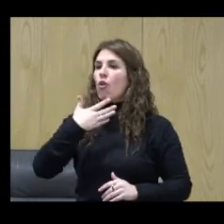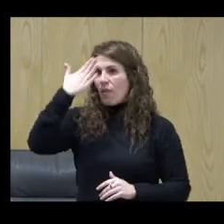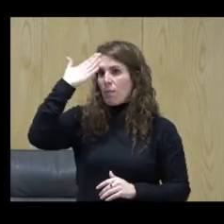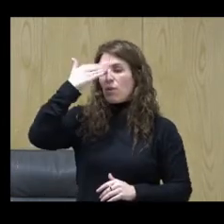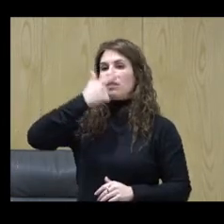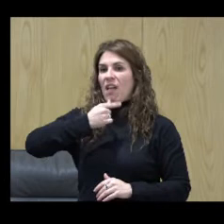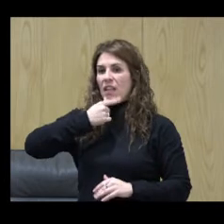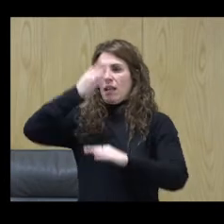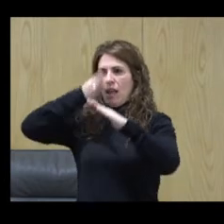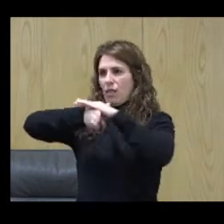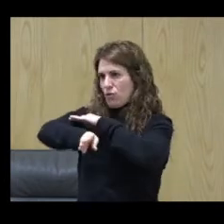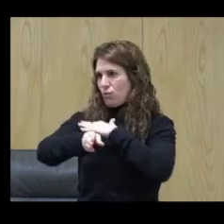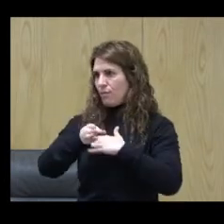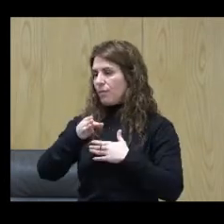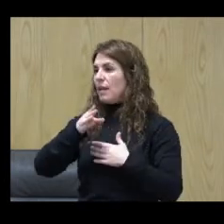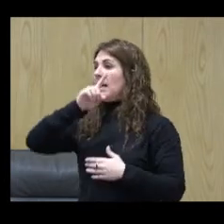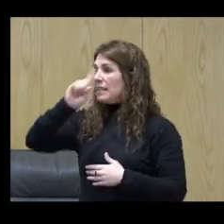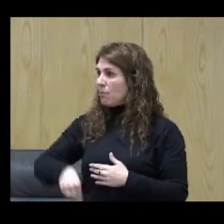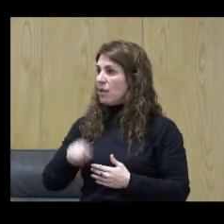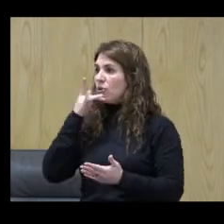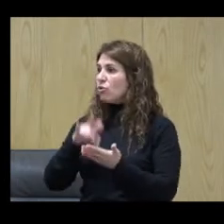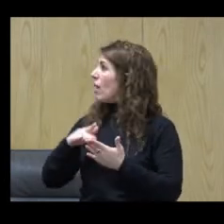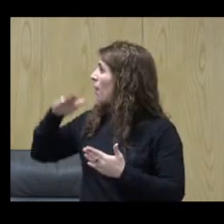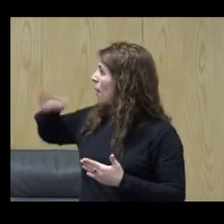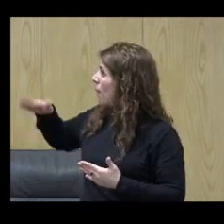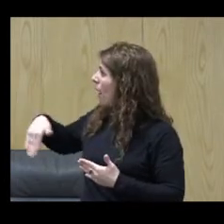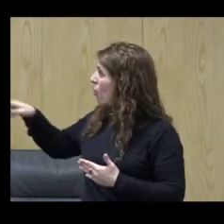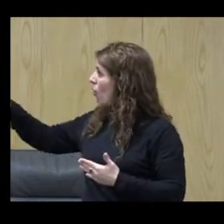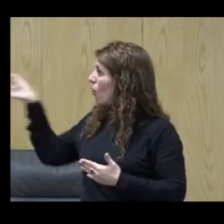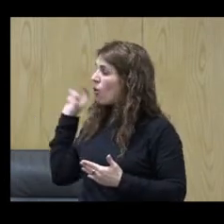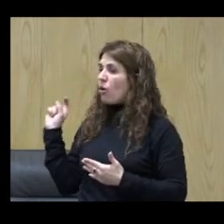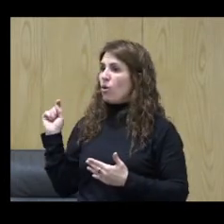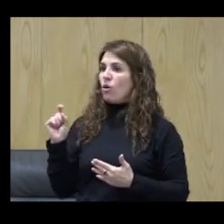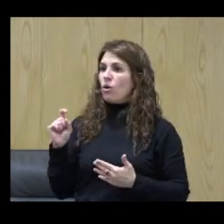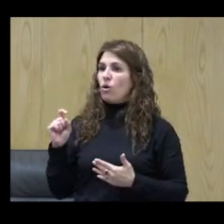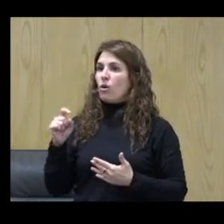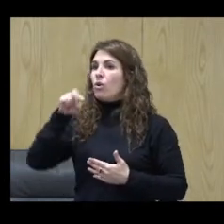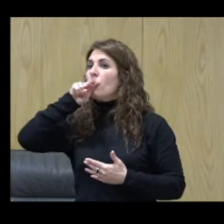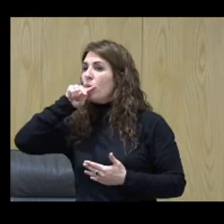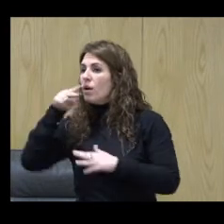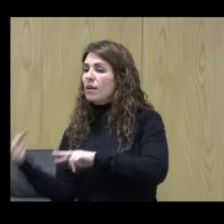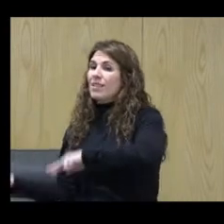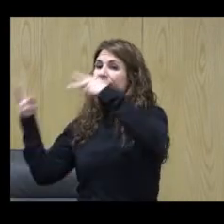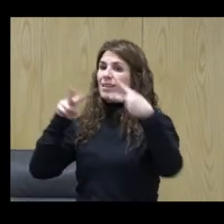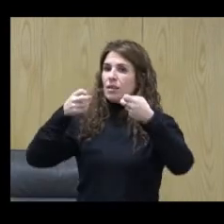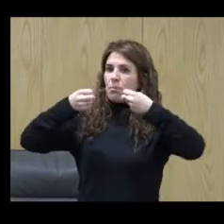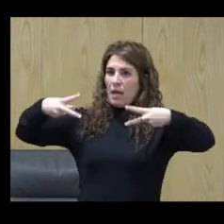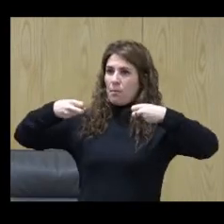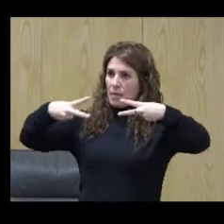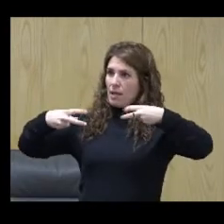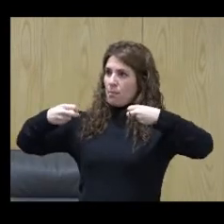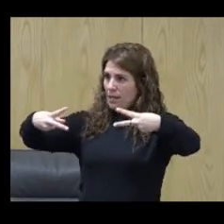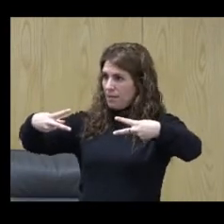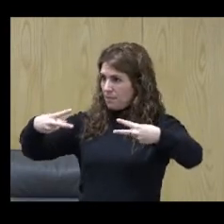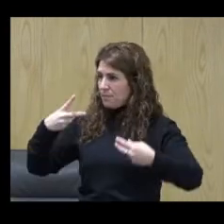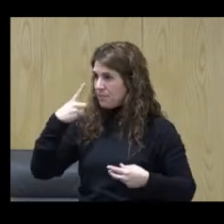acceso. Y además tenéis en la pantalla abajo una transformación de los símbolos orales en símbolos escritos. ¿Os dais